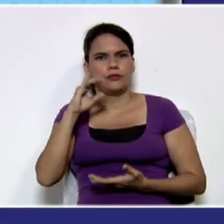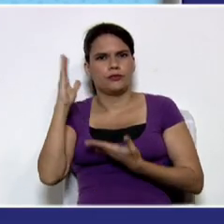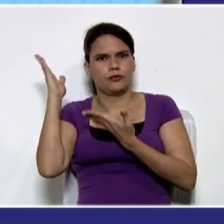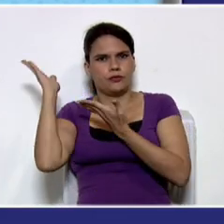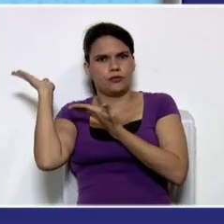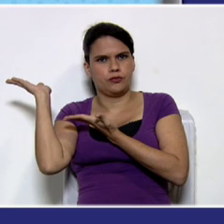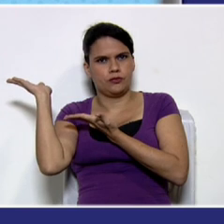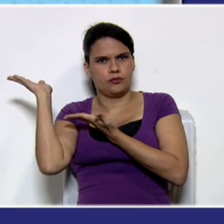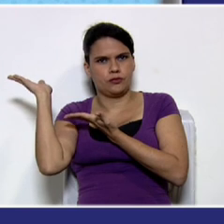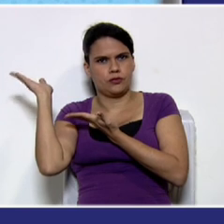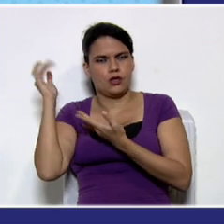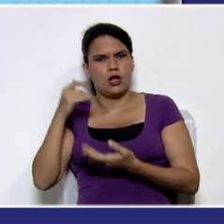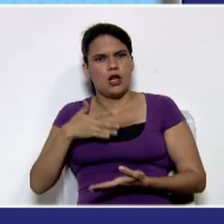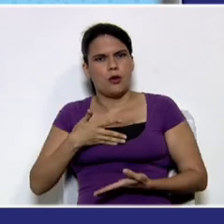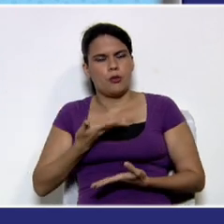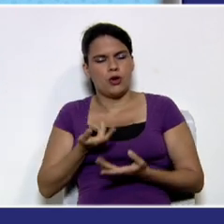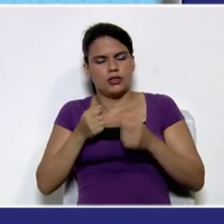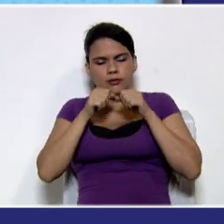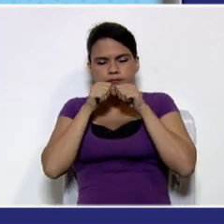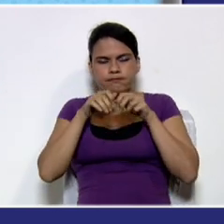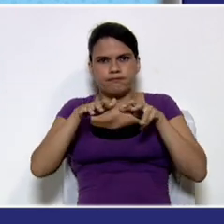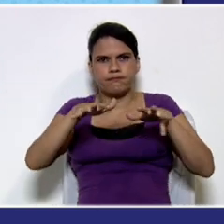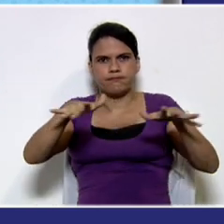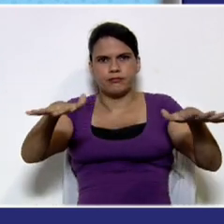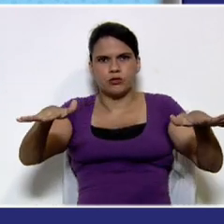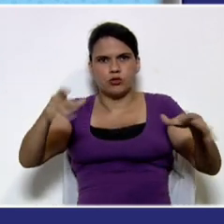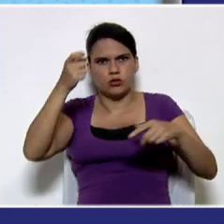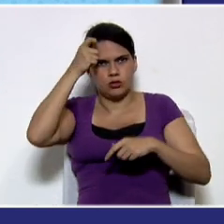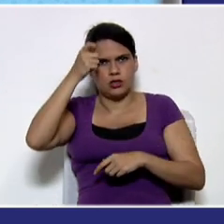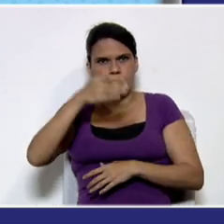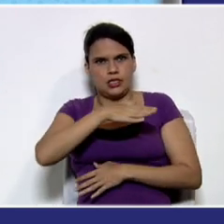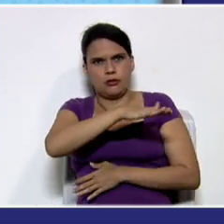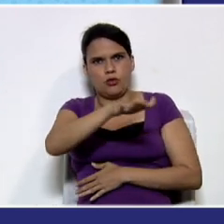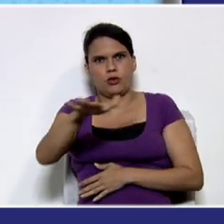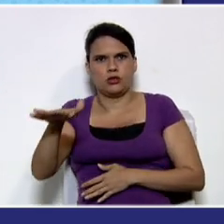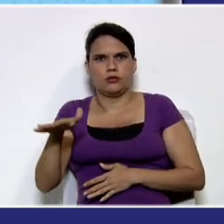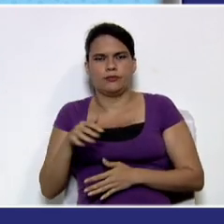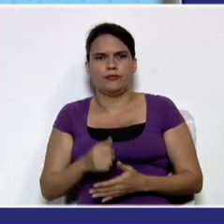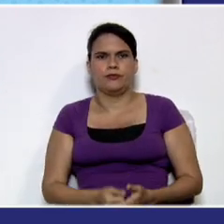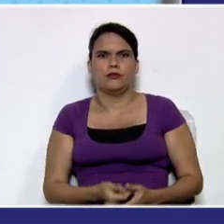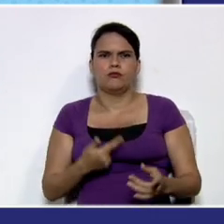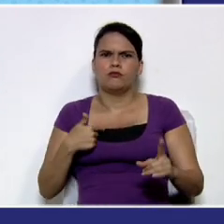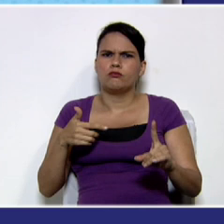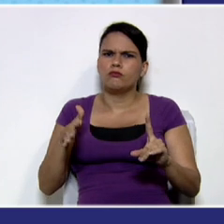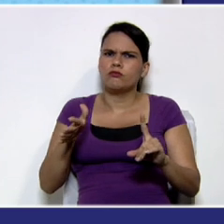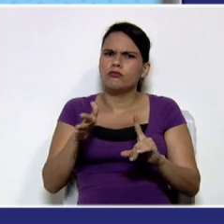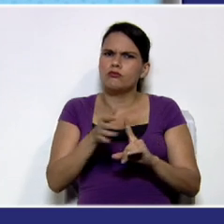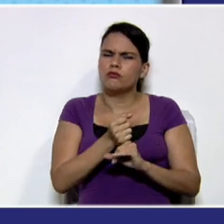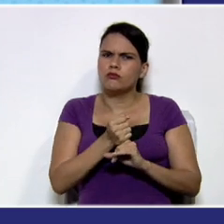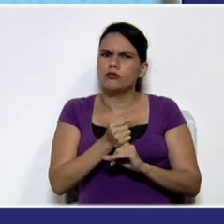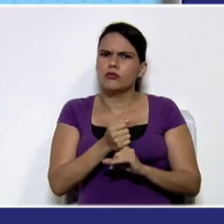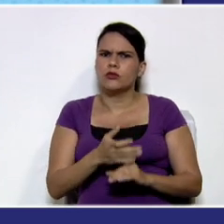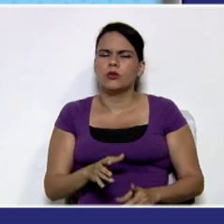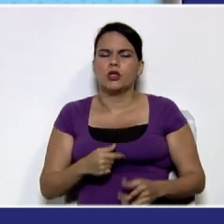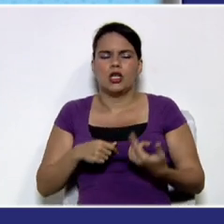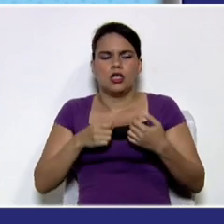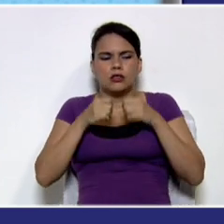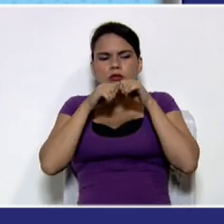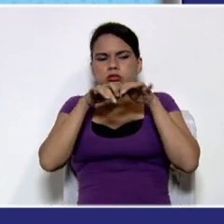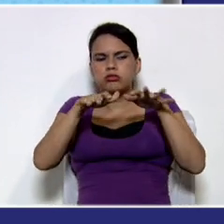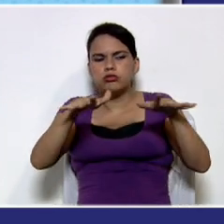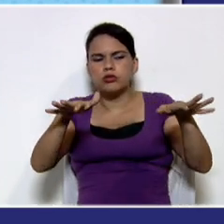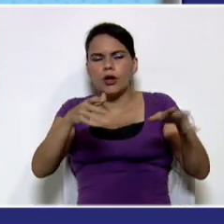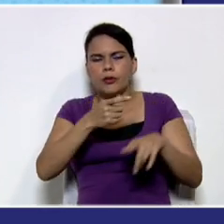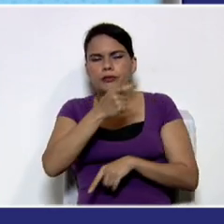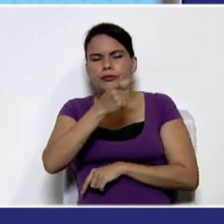que puede ser, digamos, la distribución de esa población, y encontramos que la distribución de la población